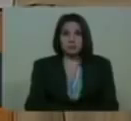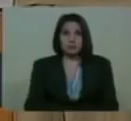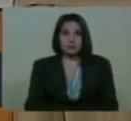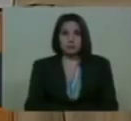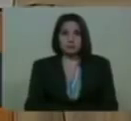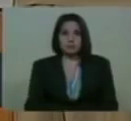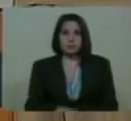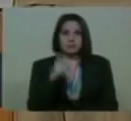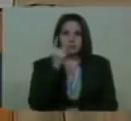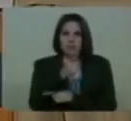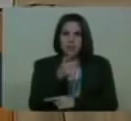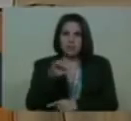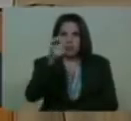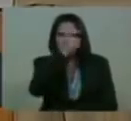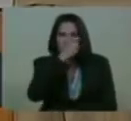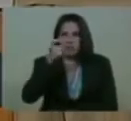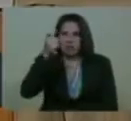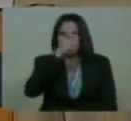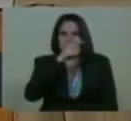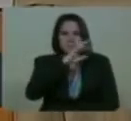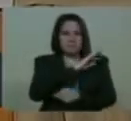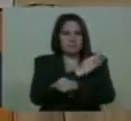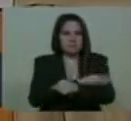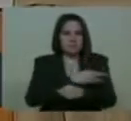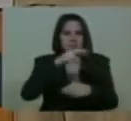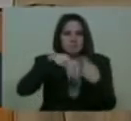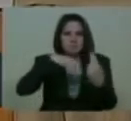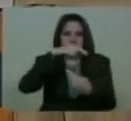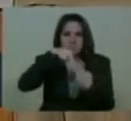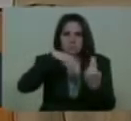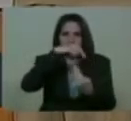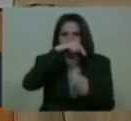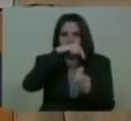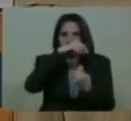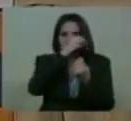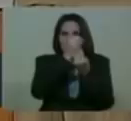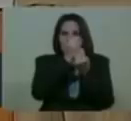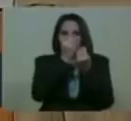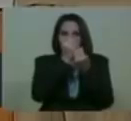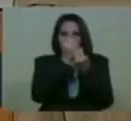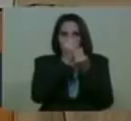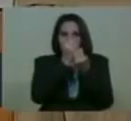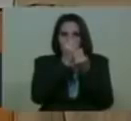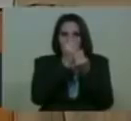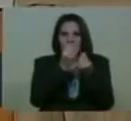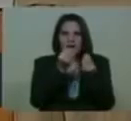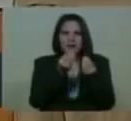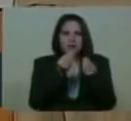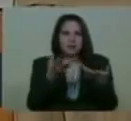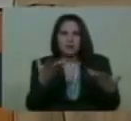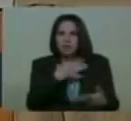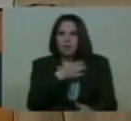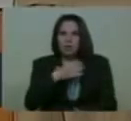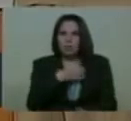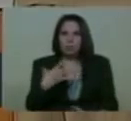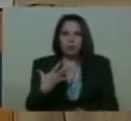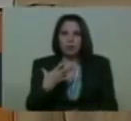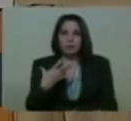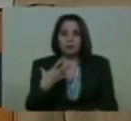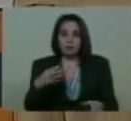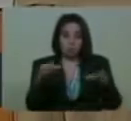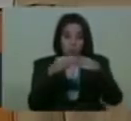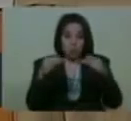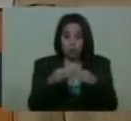Tenemos que buscar la unión de las fuerzas revolucionarias. No podemos permitir que ningún partido ni